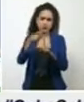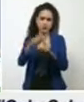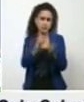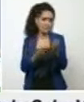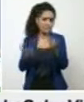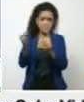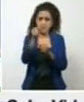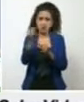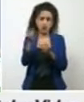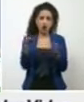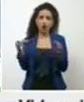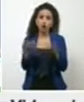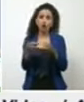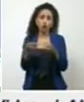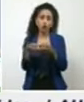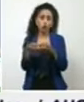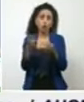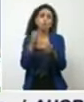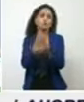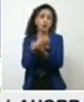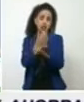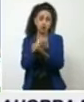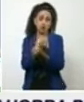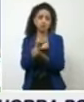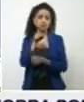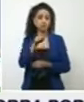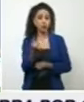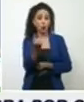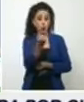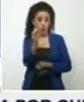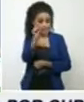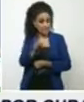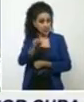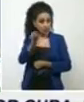El principal grupo de riesgo. Una persona